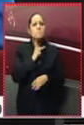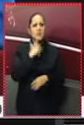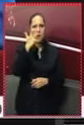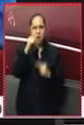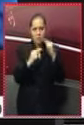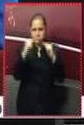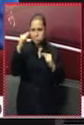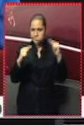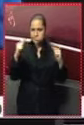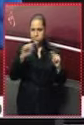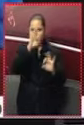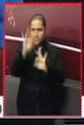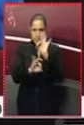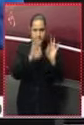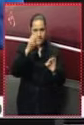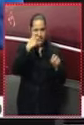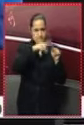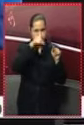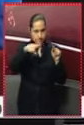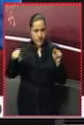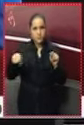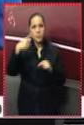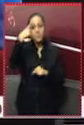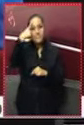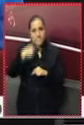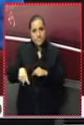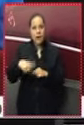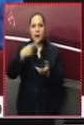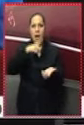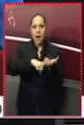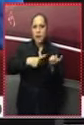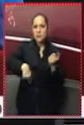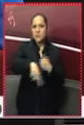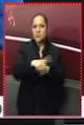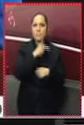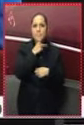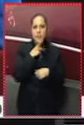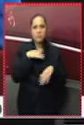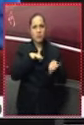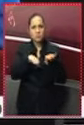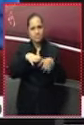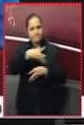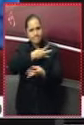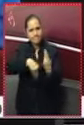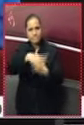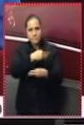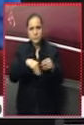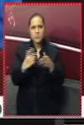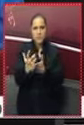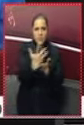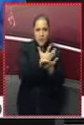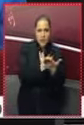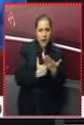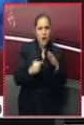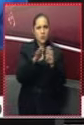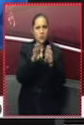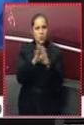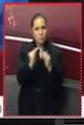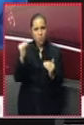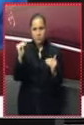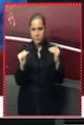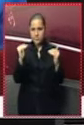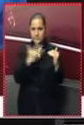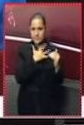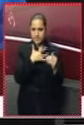observado respecto del promedio amparado por las coberturas petroleras y de la subcuenta del Fondo de Estabilización de